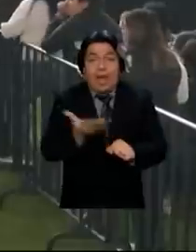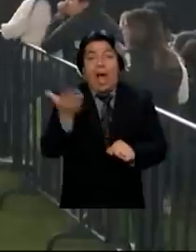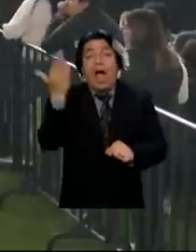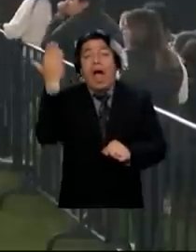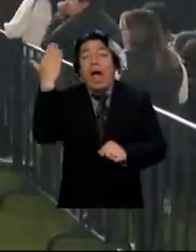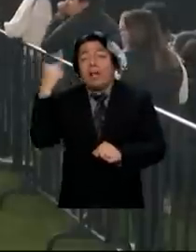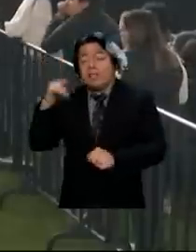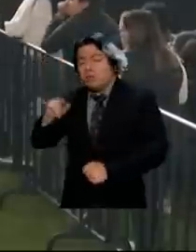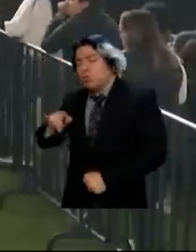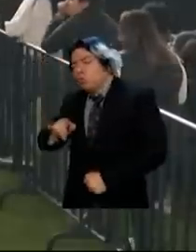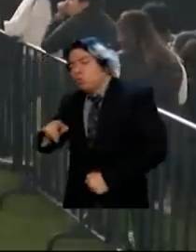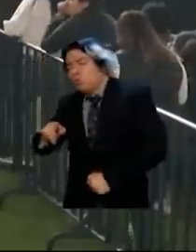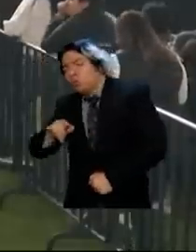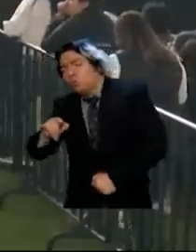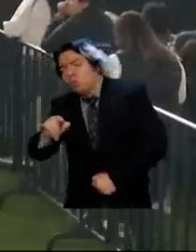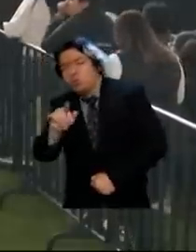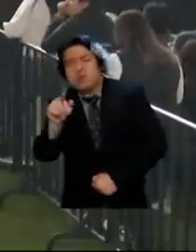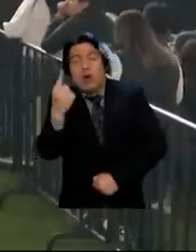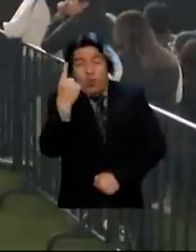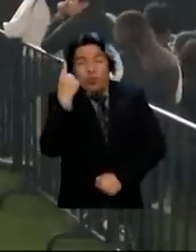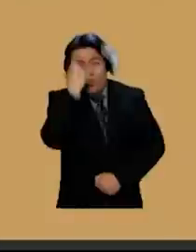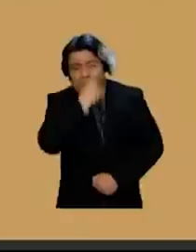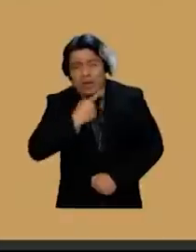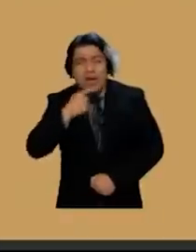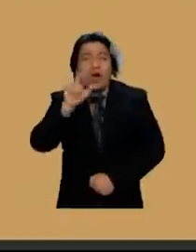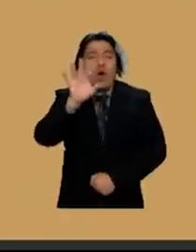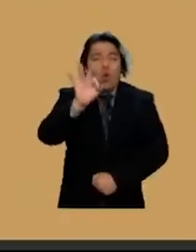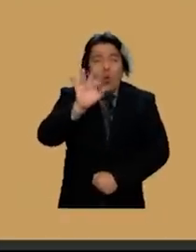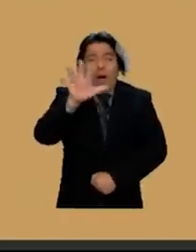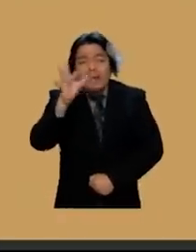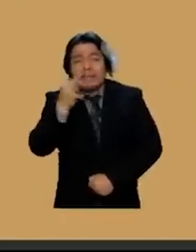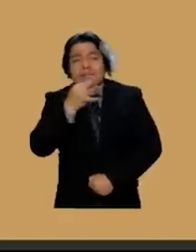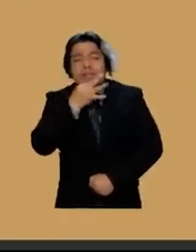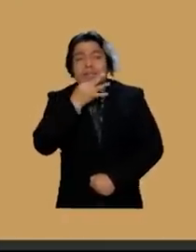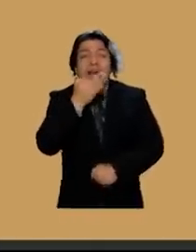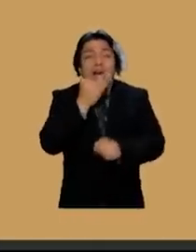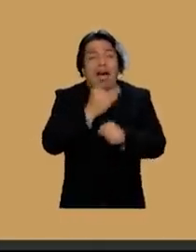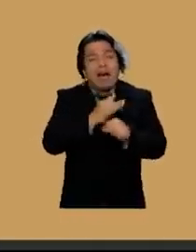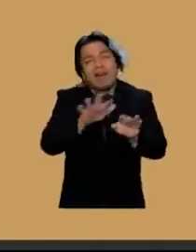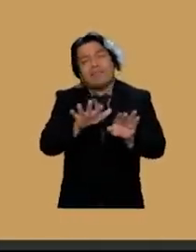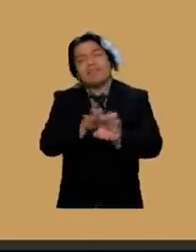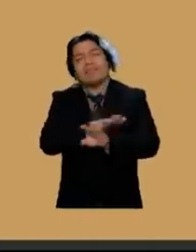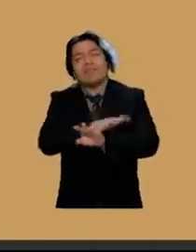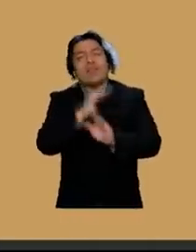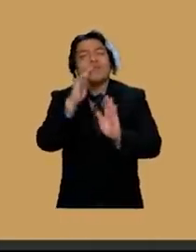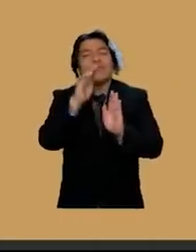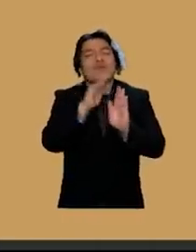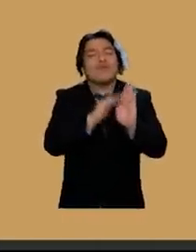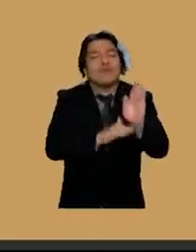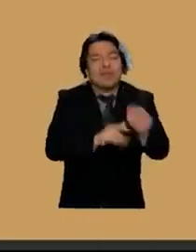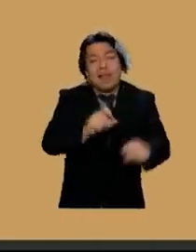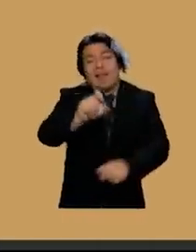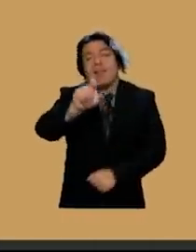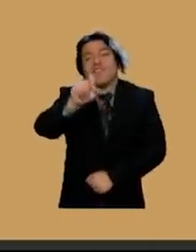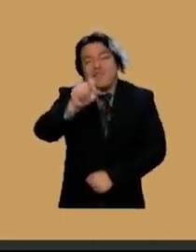en una hora o 45 minutos se podrá hacer en 20 minutos. La